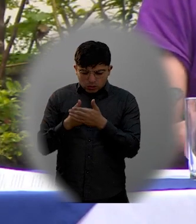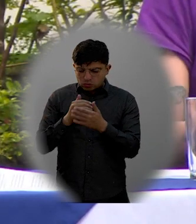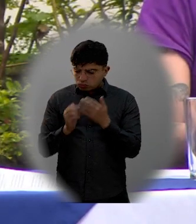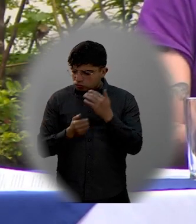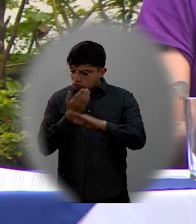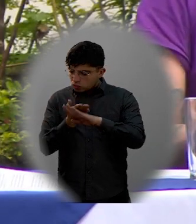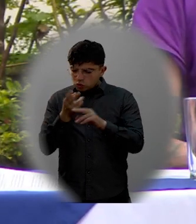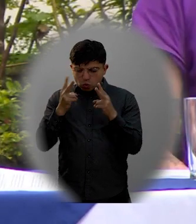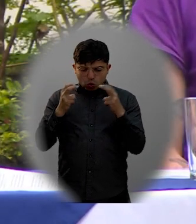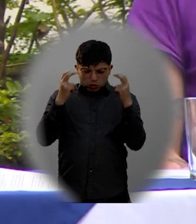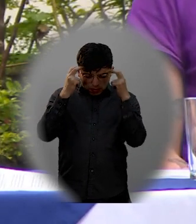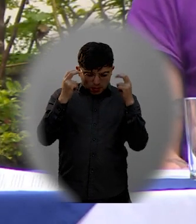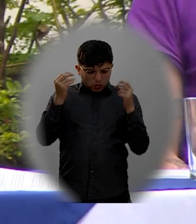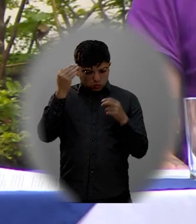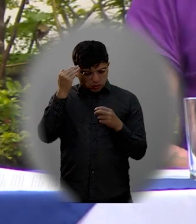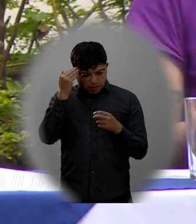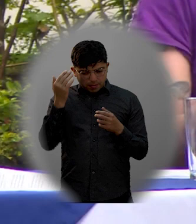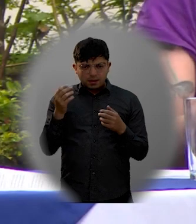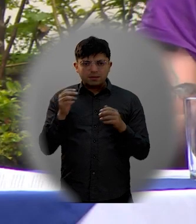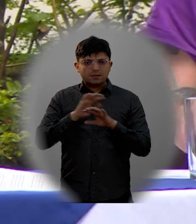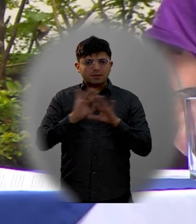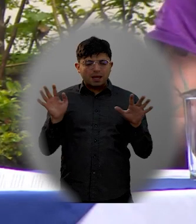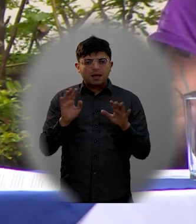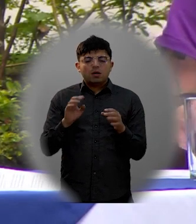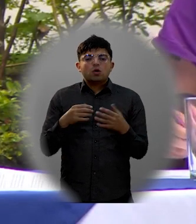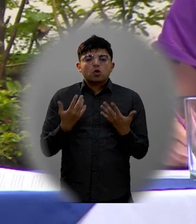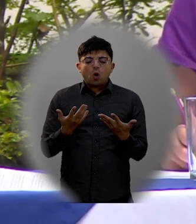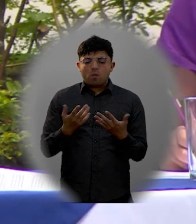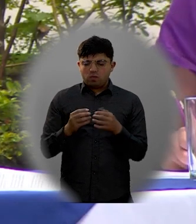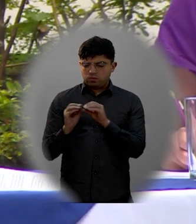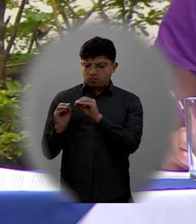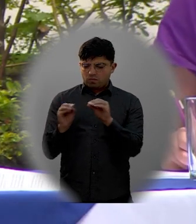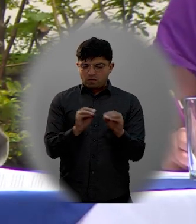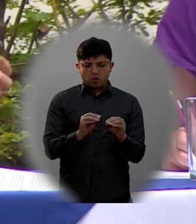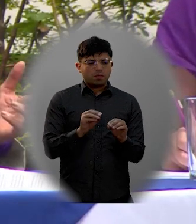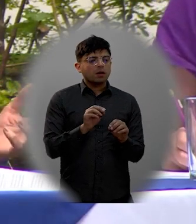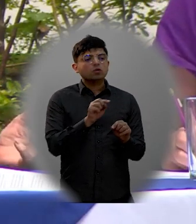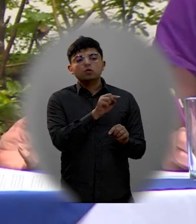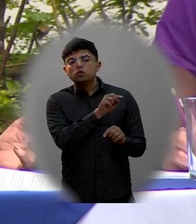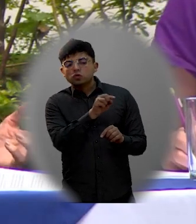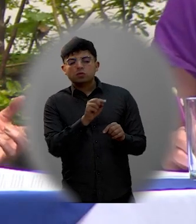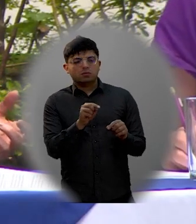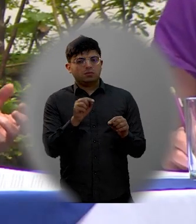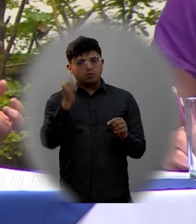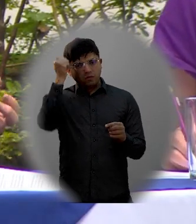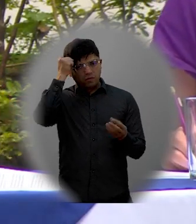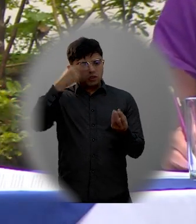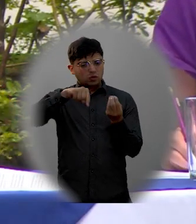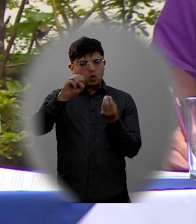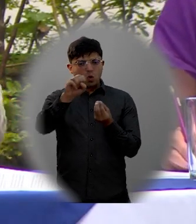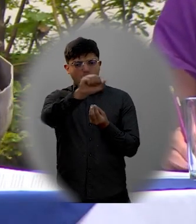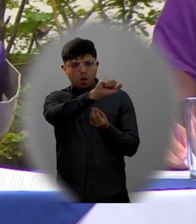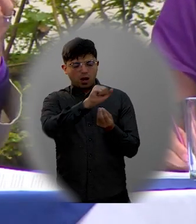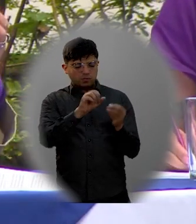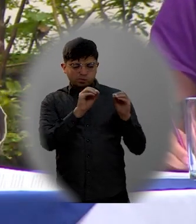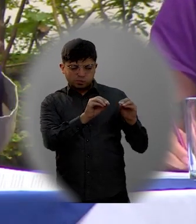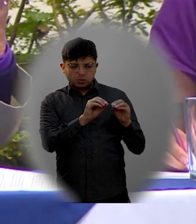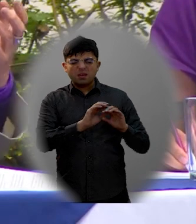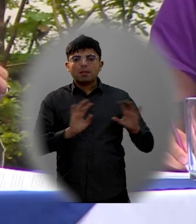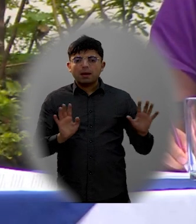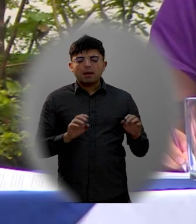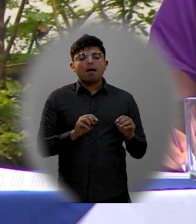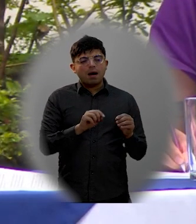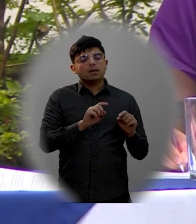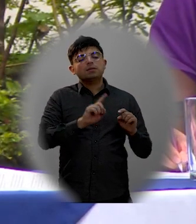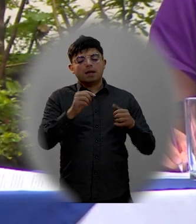saber, su conocimiento, en la manera como forma a esta cantidad de maestros y maestras para que vayan a